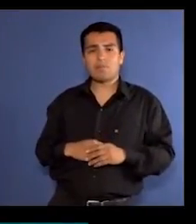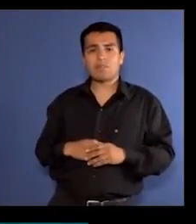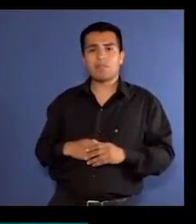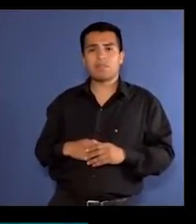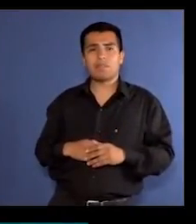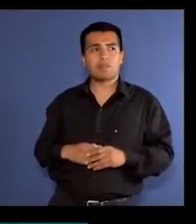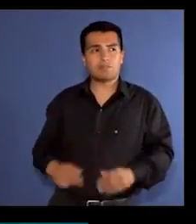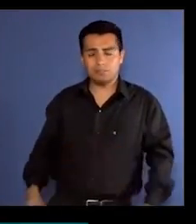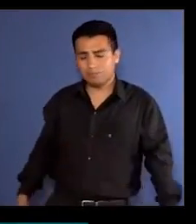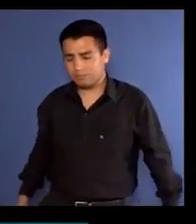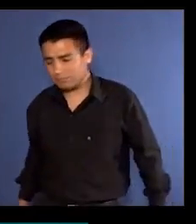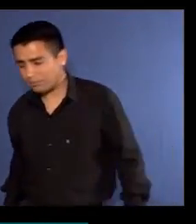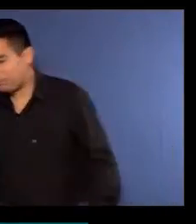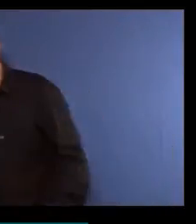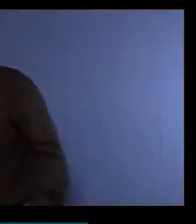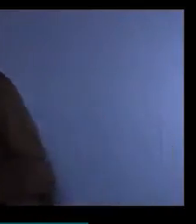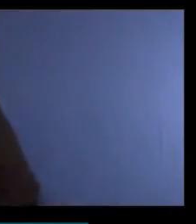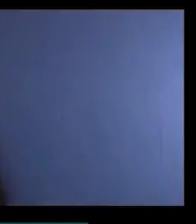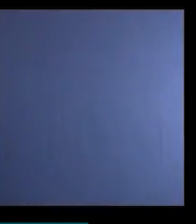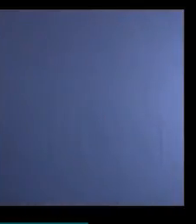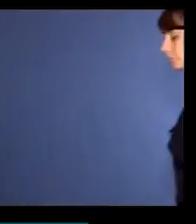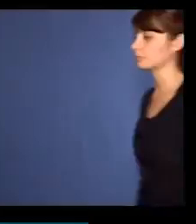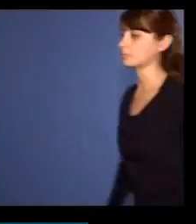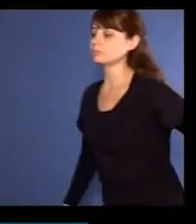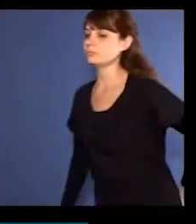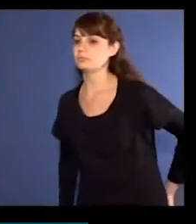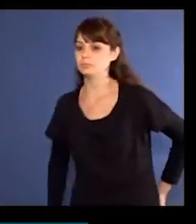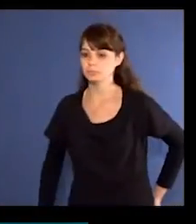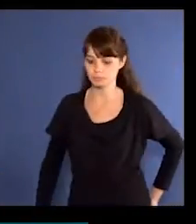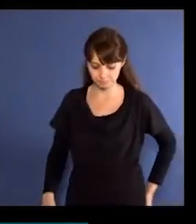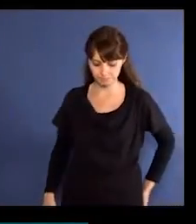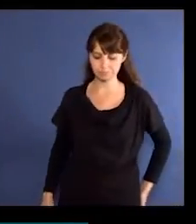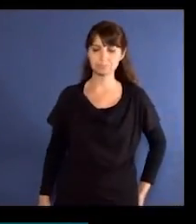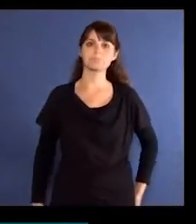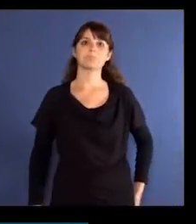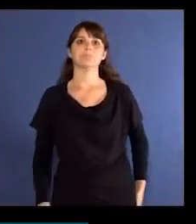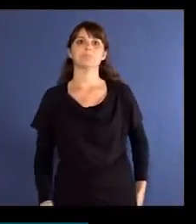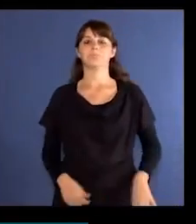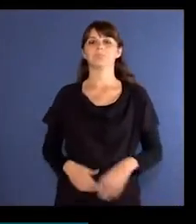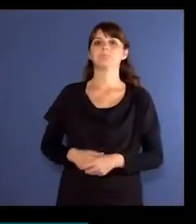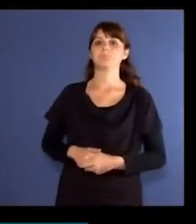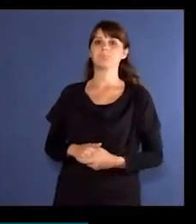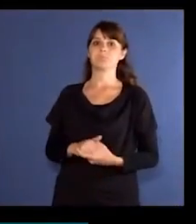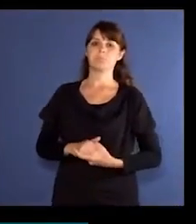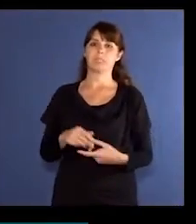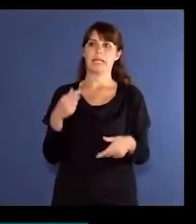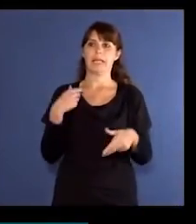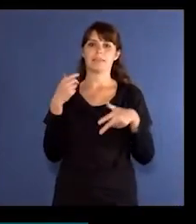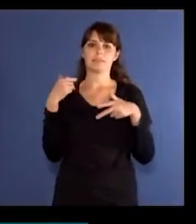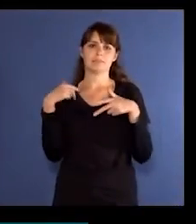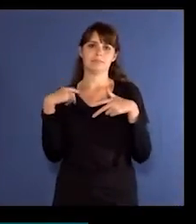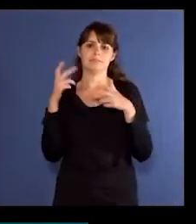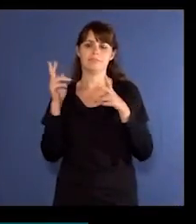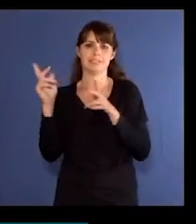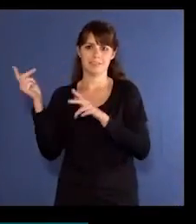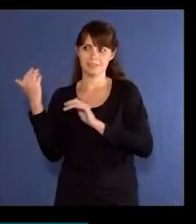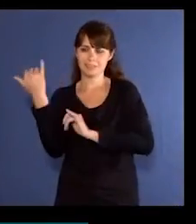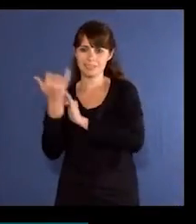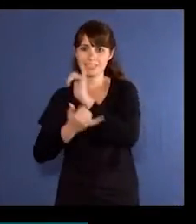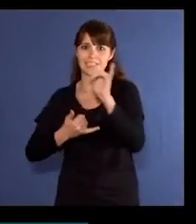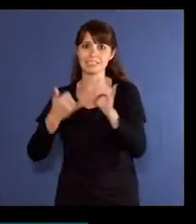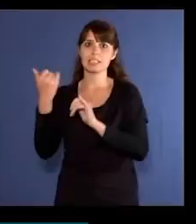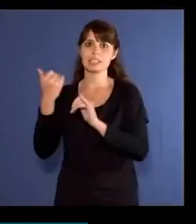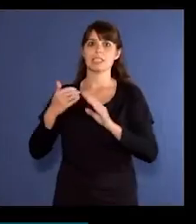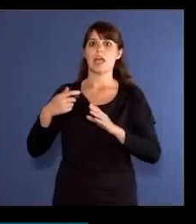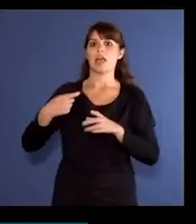el endeudamiento. Se dice que se ha bajado el déficit fiscal, pero esto es el déficit primario. Esto es sin incluir el nivel